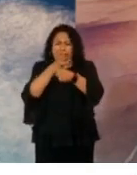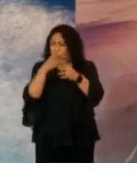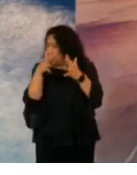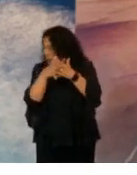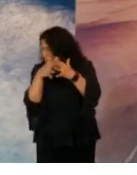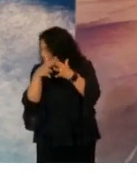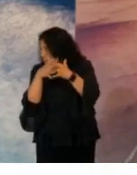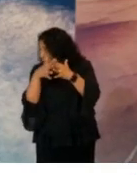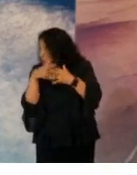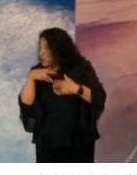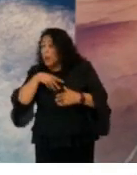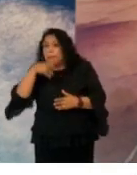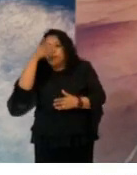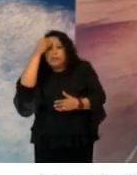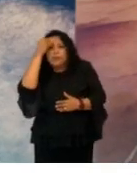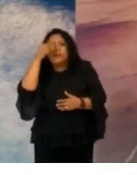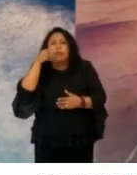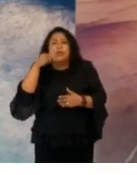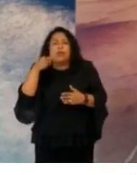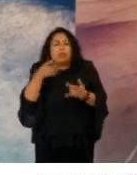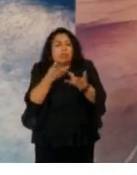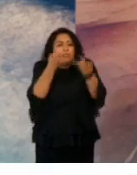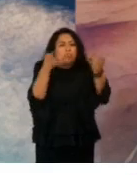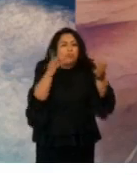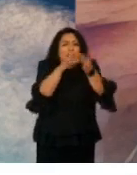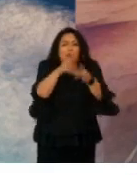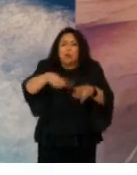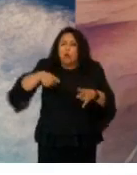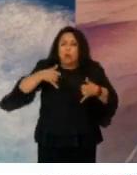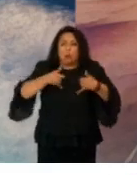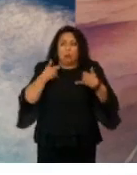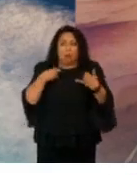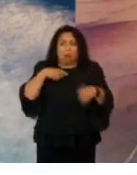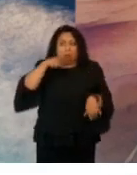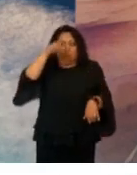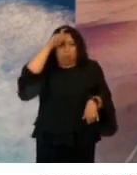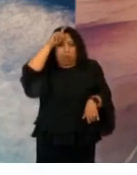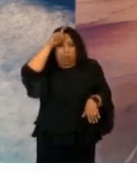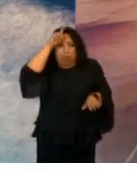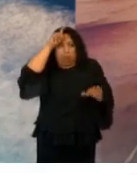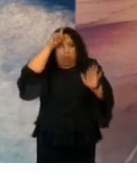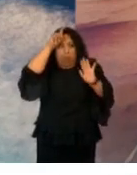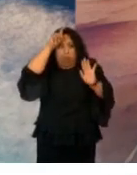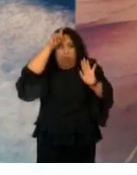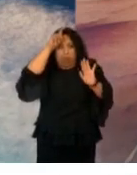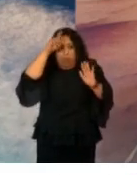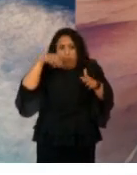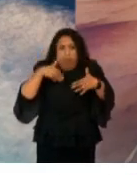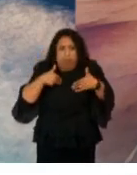yo ya aprendí que cuento muchas cosas que los jóvenes no tienen ni idea.